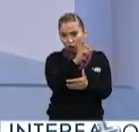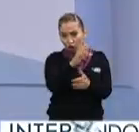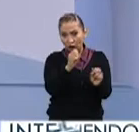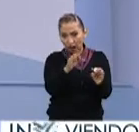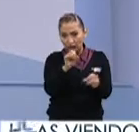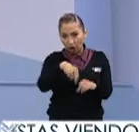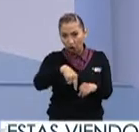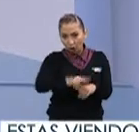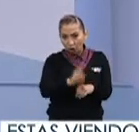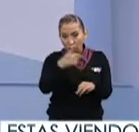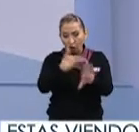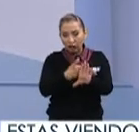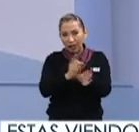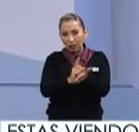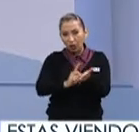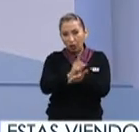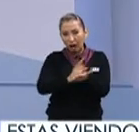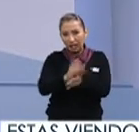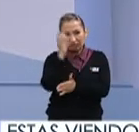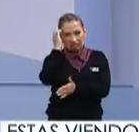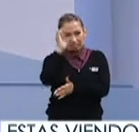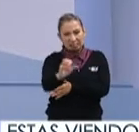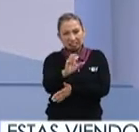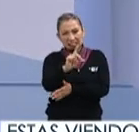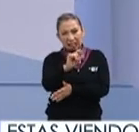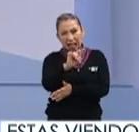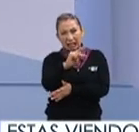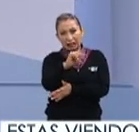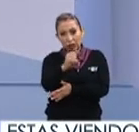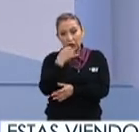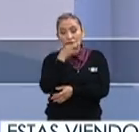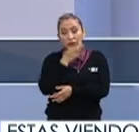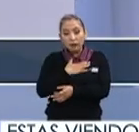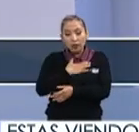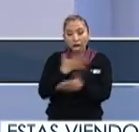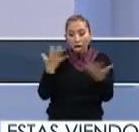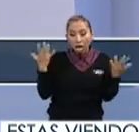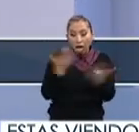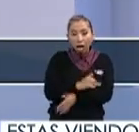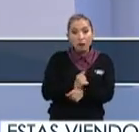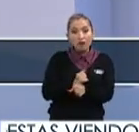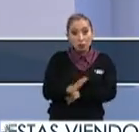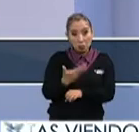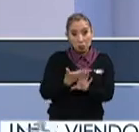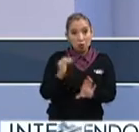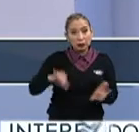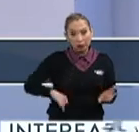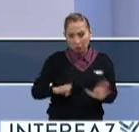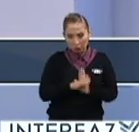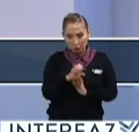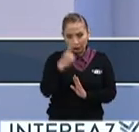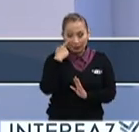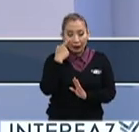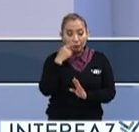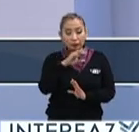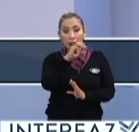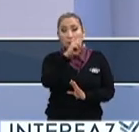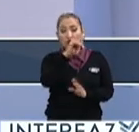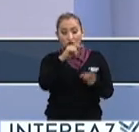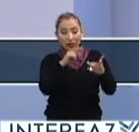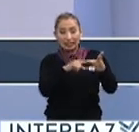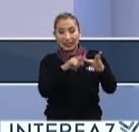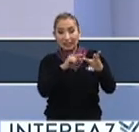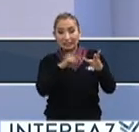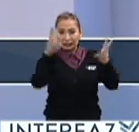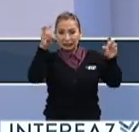la Oficina de las Naciones Unidas contra la Droga y el Delito, pues nos dieron una información y un marco muy interesante. Por ejemplo, el módulo 3 que se